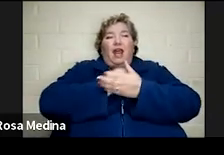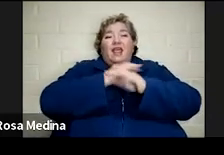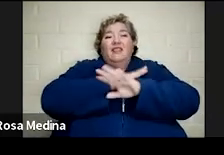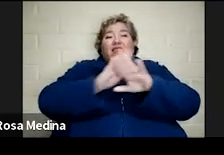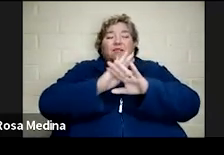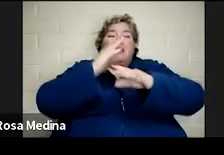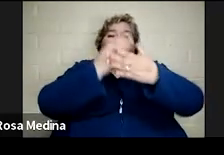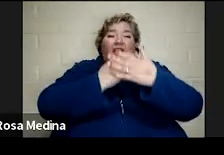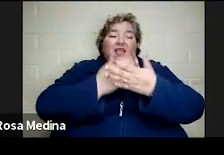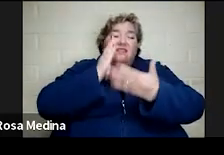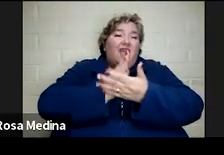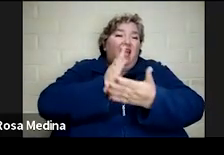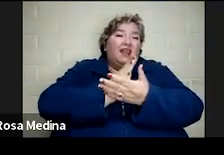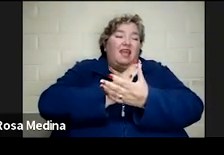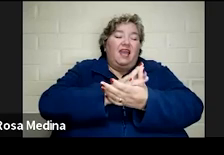está pidiendo.